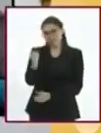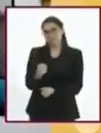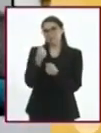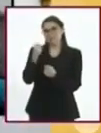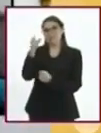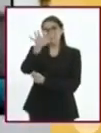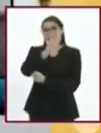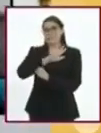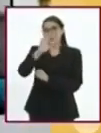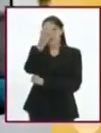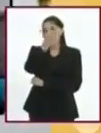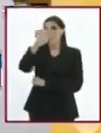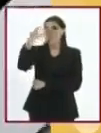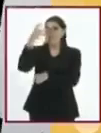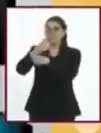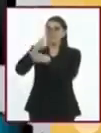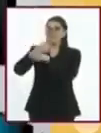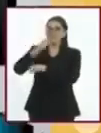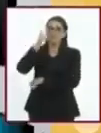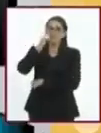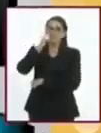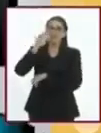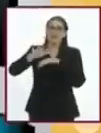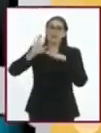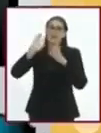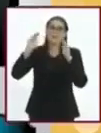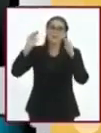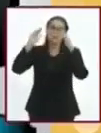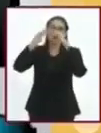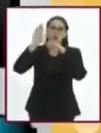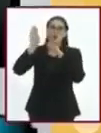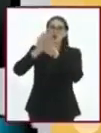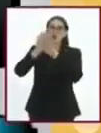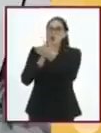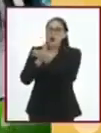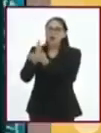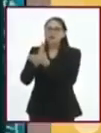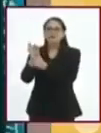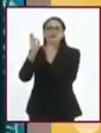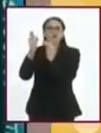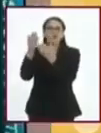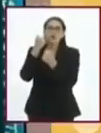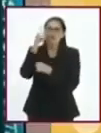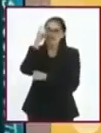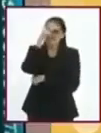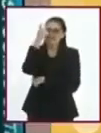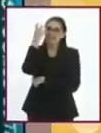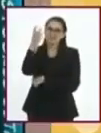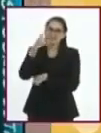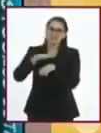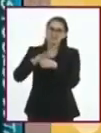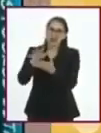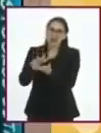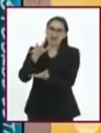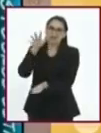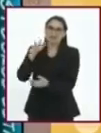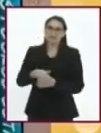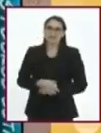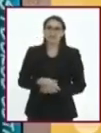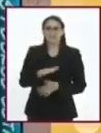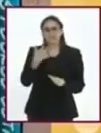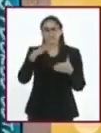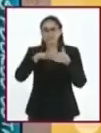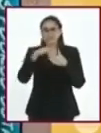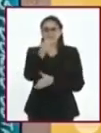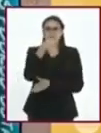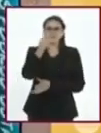campo, particularmente en zonas montañosas y de difícil acceso. Se estima que hay 185,000 localidades rurales pobres